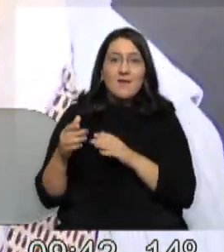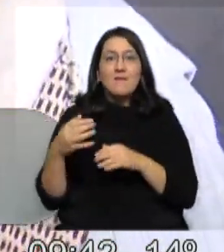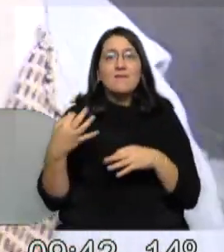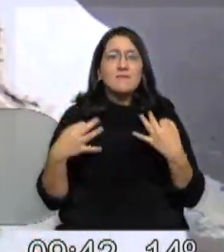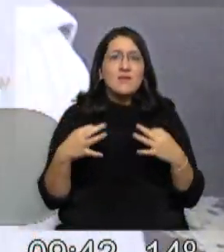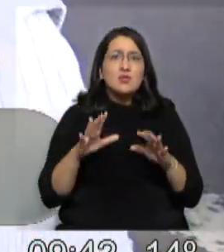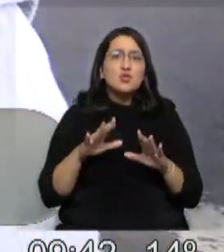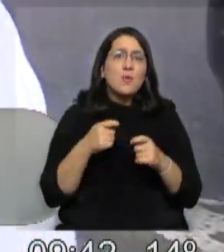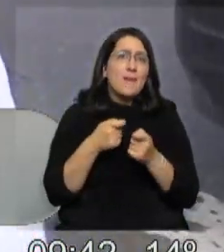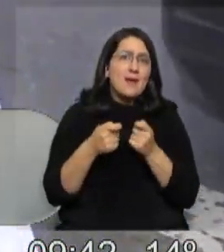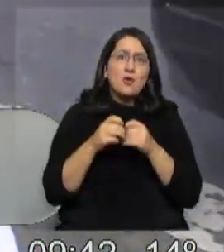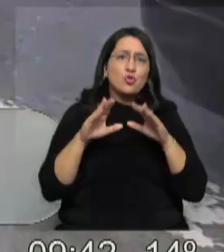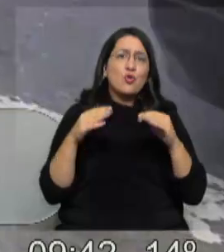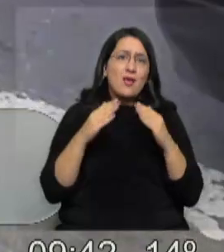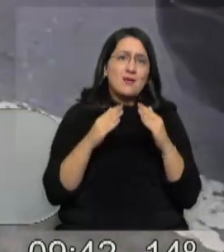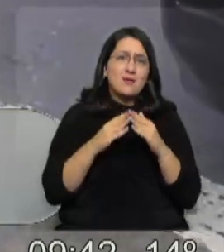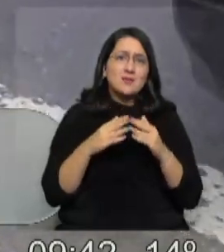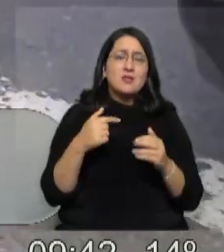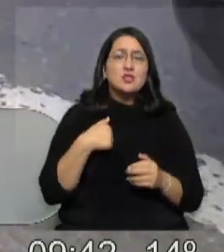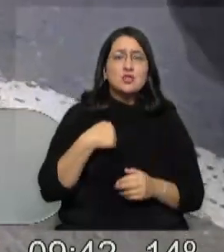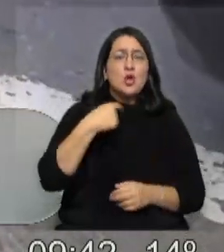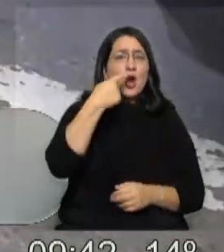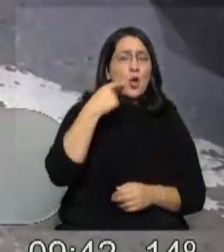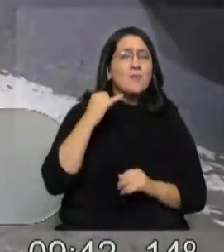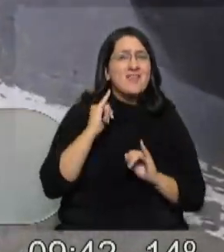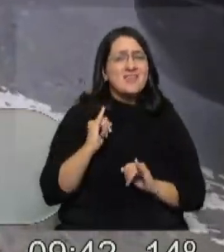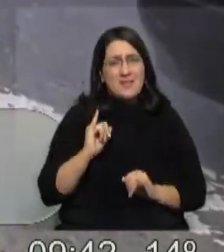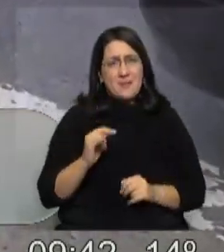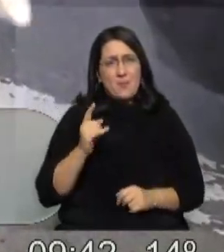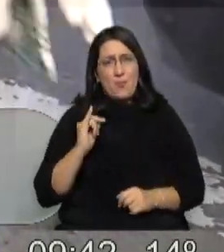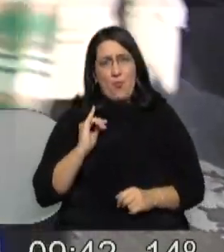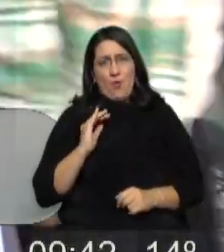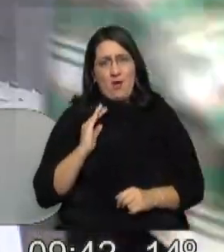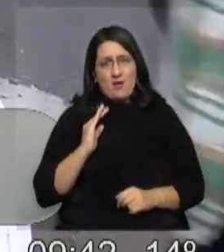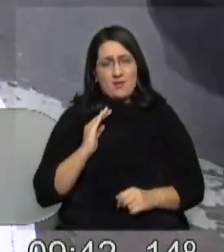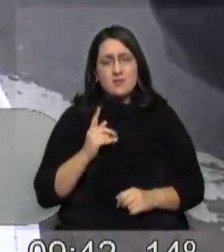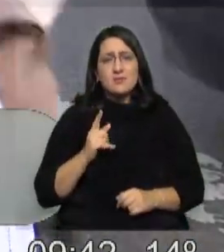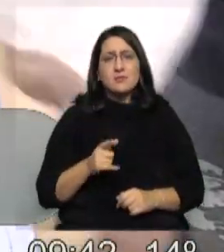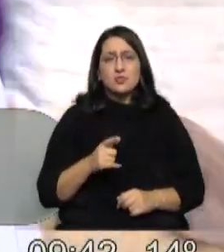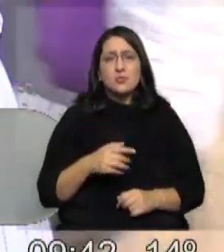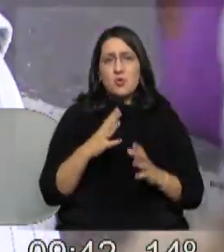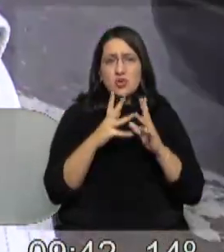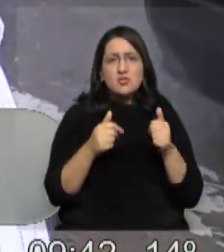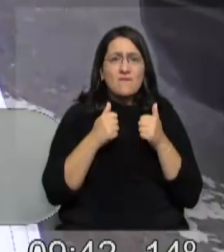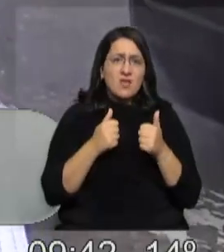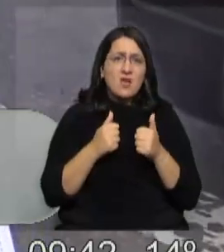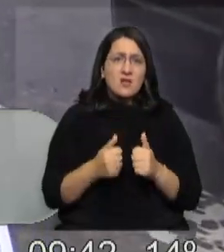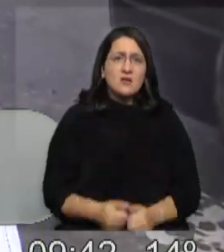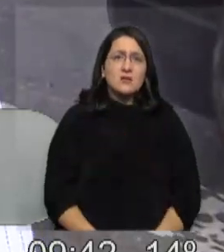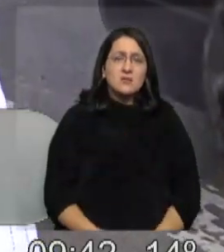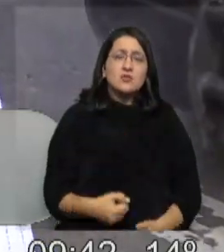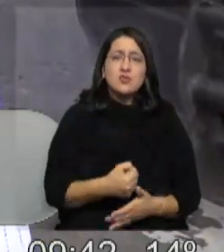yo manejo todo en la casa. Soy el hombre y la mujer, vamos a decir. No, yo la llevo bien. Yo, por lo menos de mi parte, trato